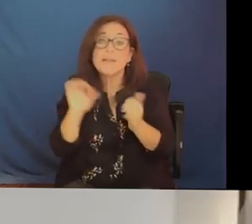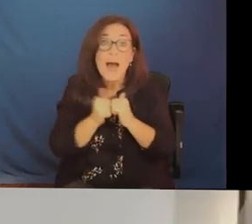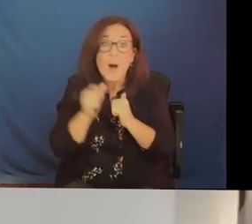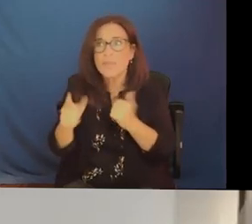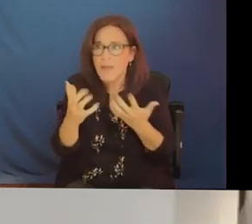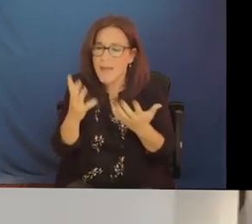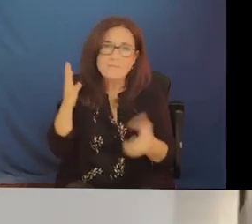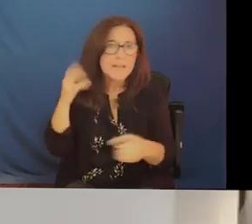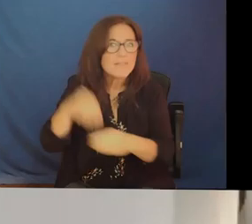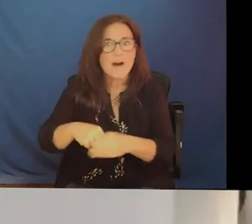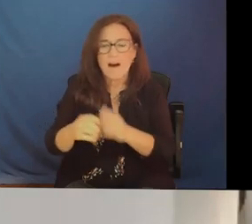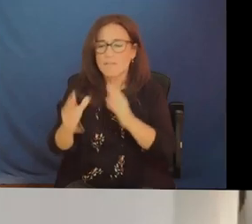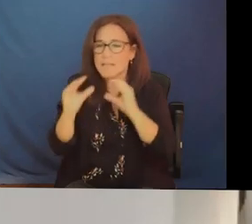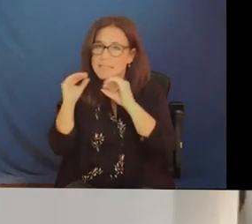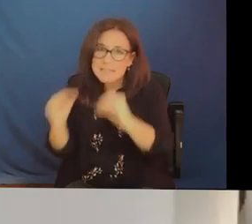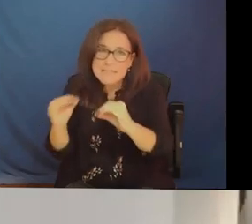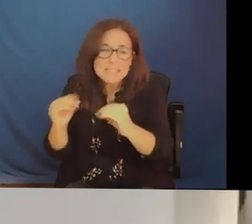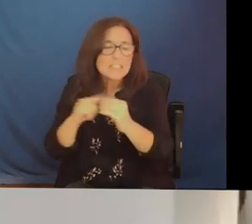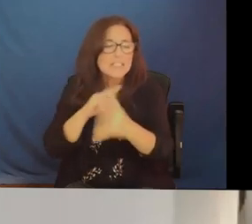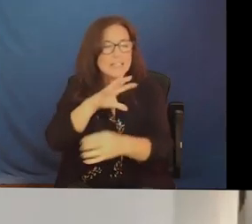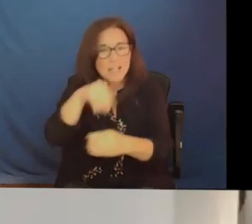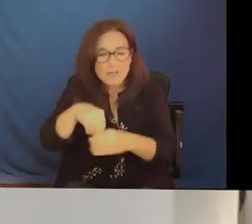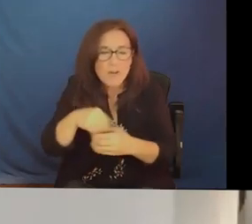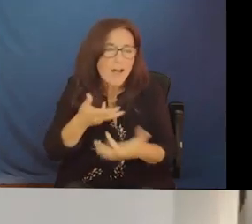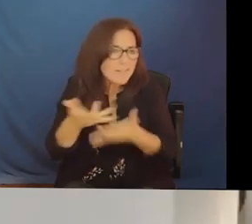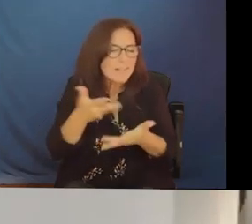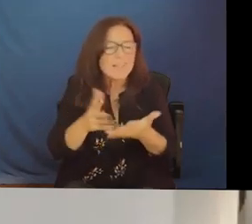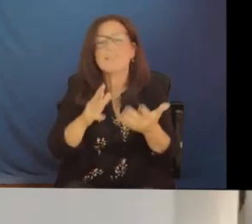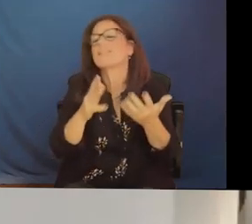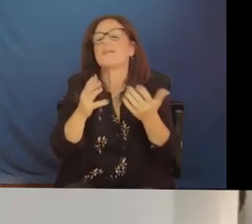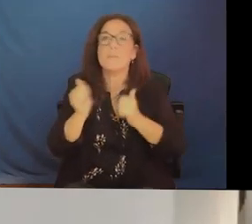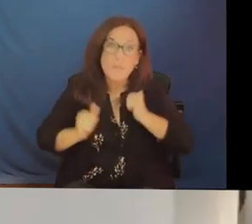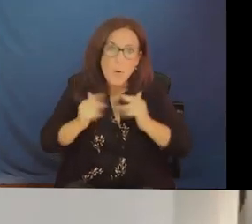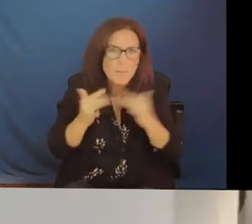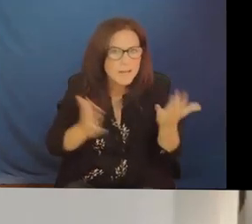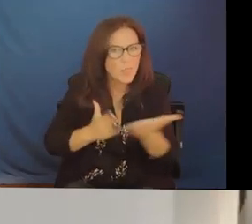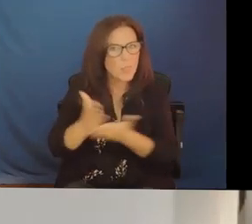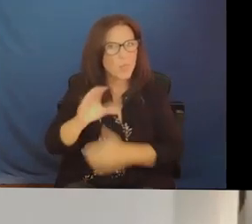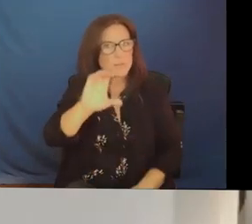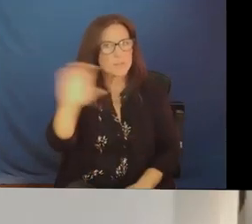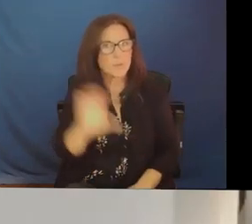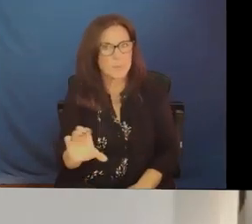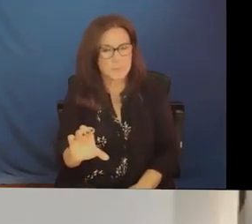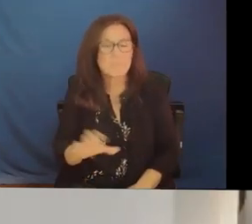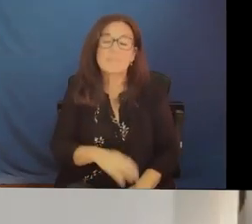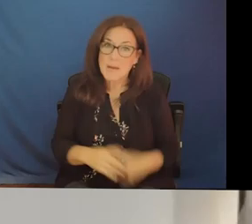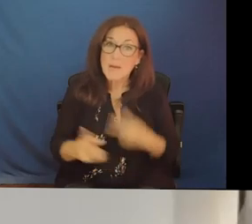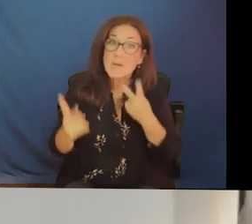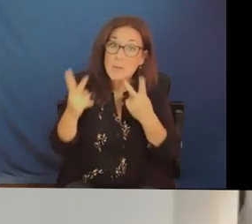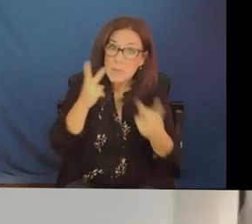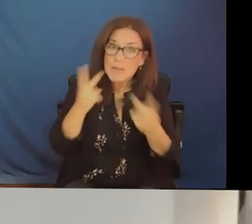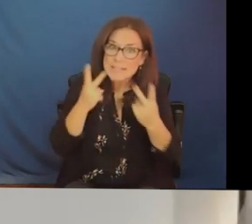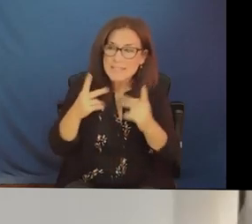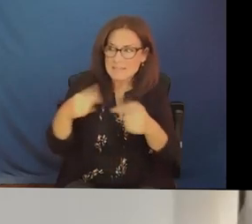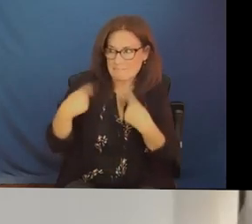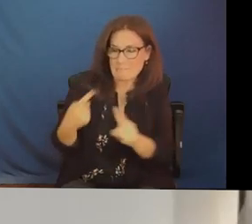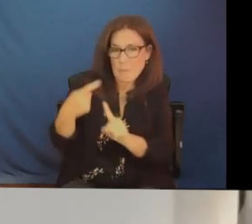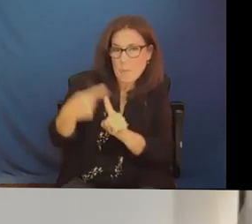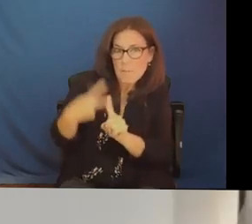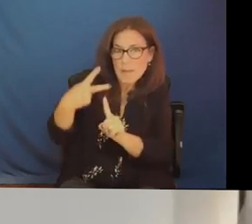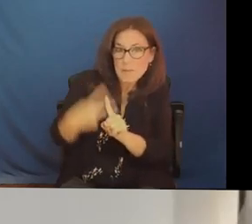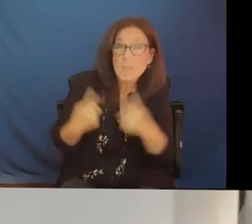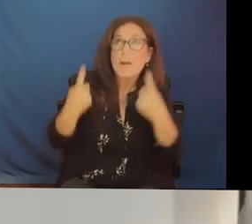sean los buscados las formas de interactuar y aprender por medio de zoom en los últimos meses hemos estado muy entusiasmados de ver los reportes